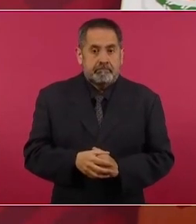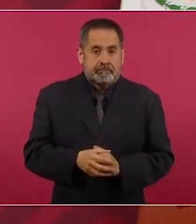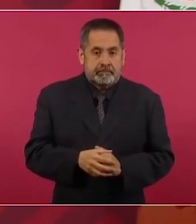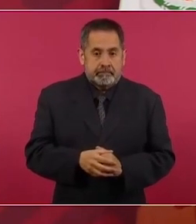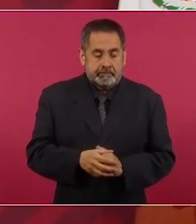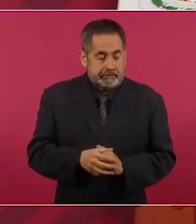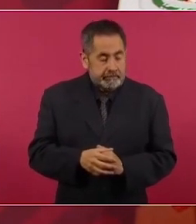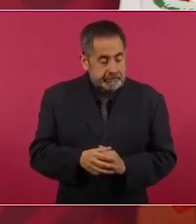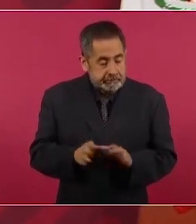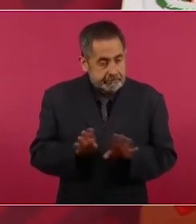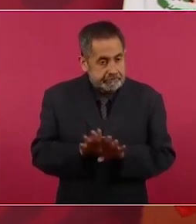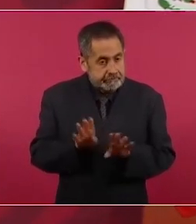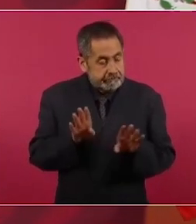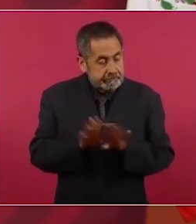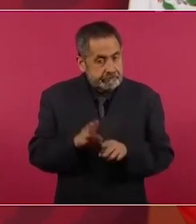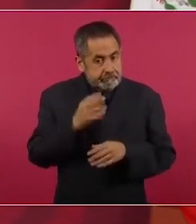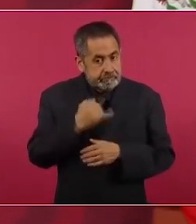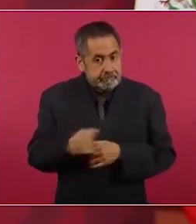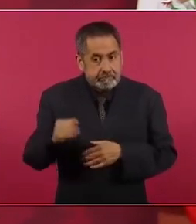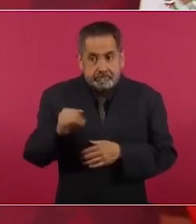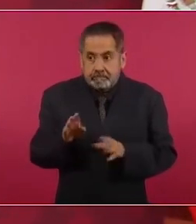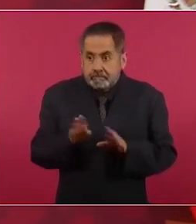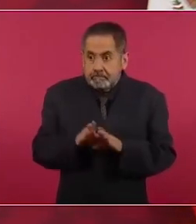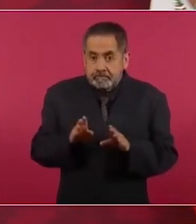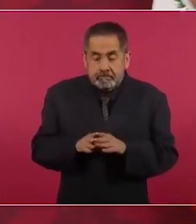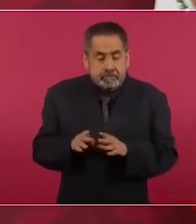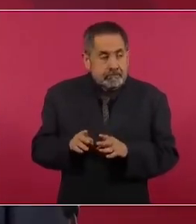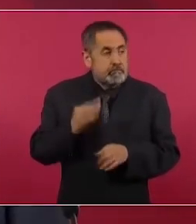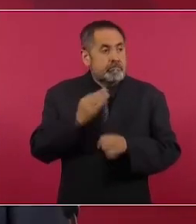Dice, ¿cómo la libramos?